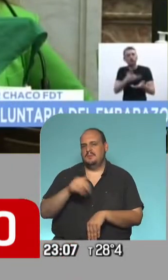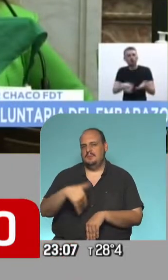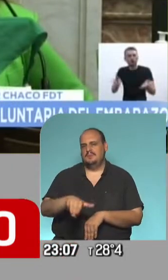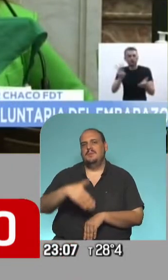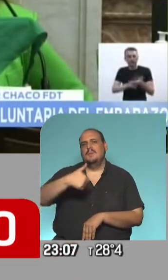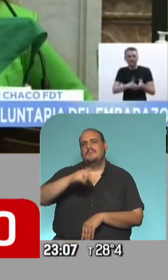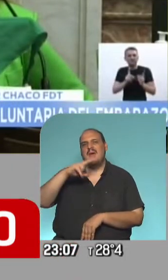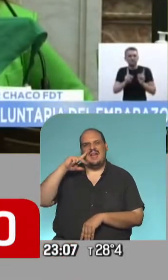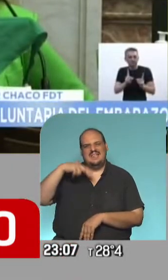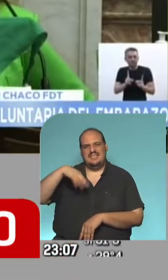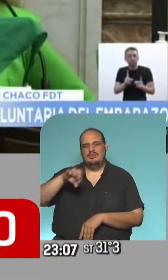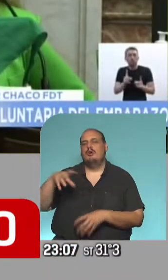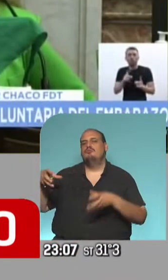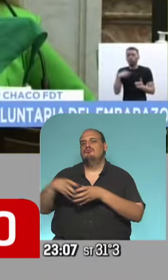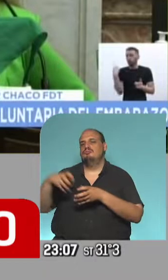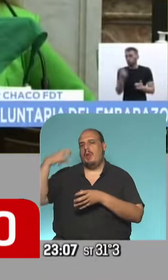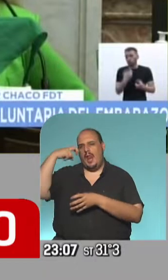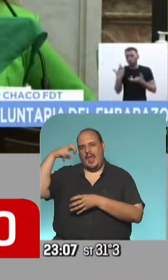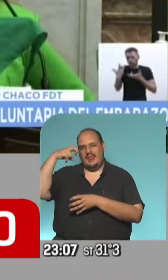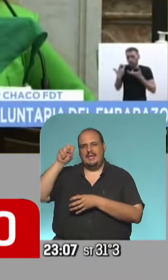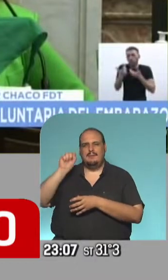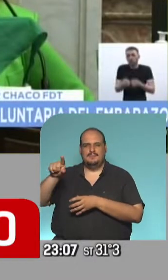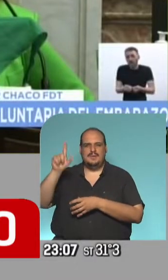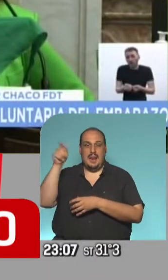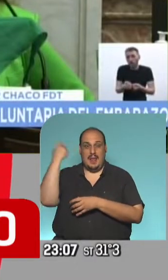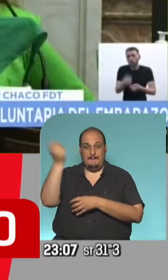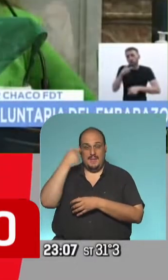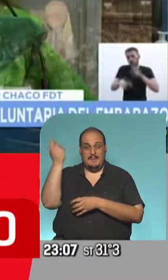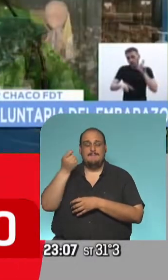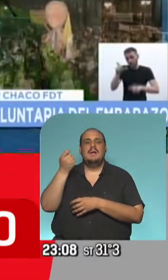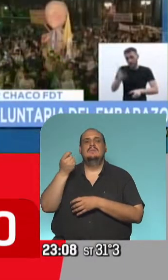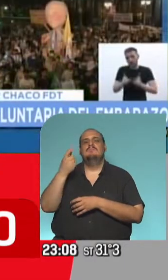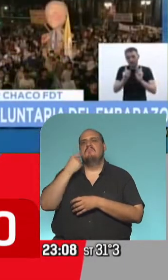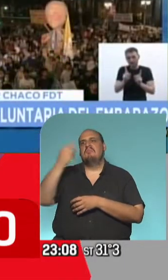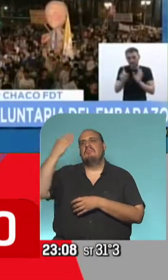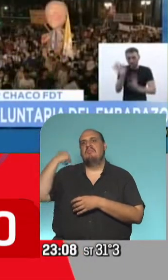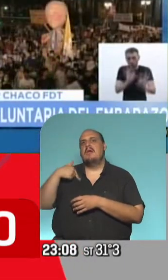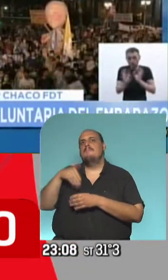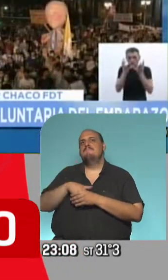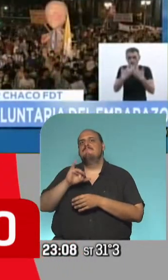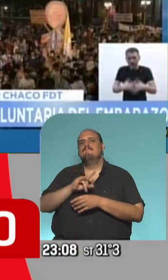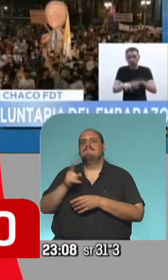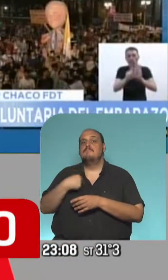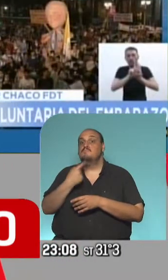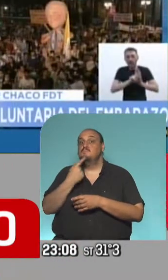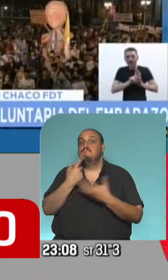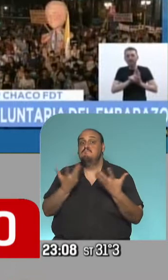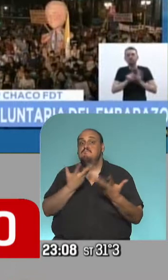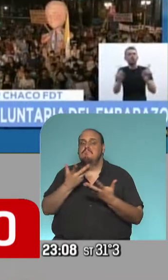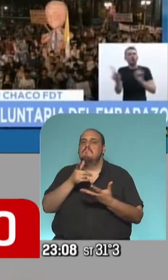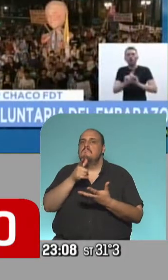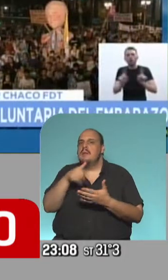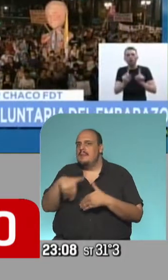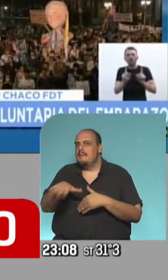Carlos Marino, radical pampeano, que dejó algunas dudas en los últimos días sobre su voto. Se presumía que era un voto